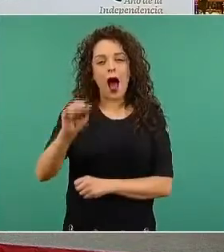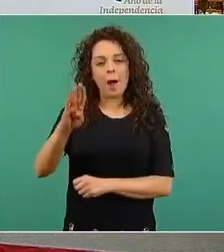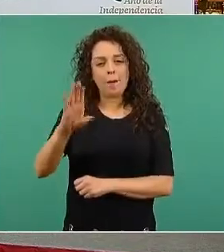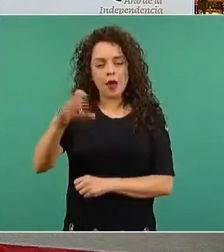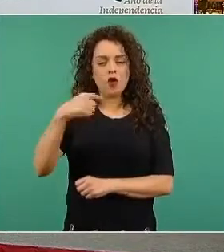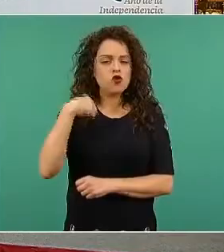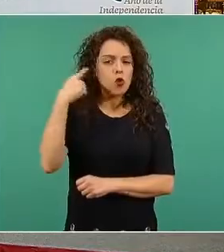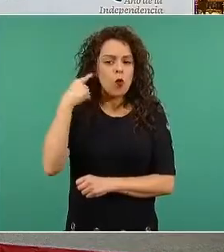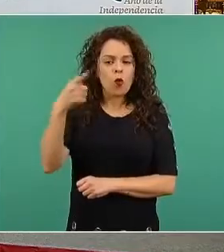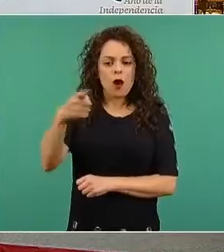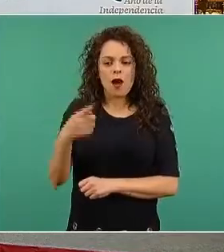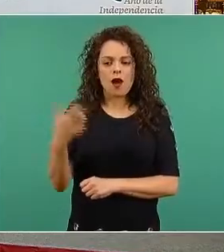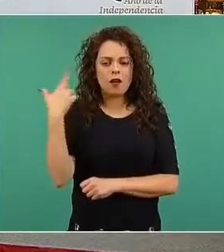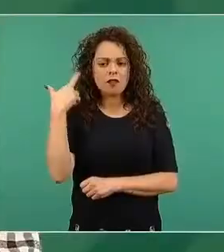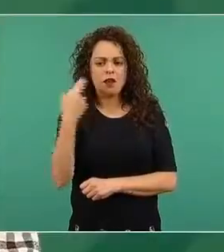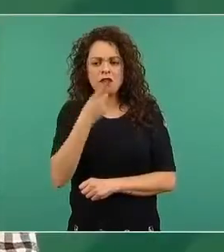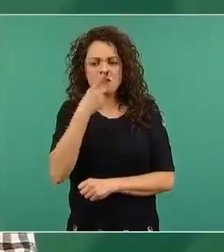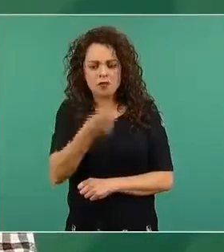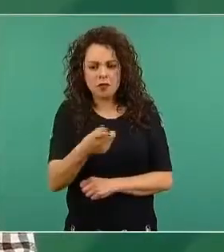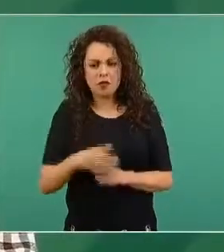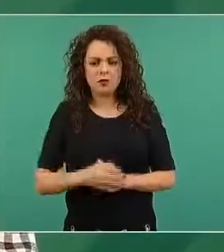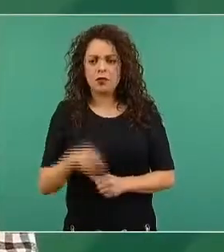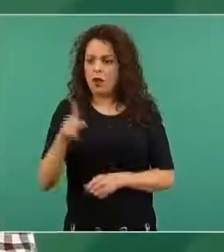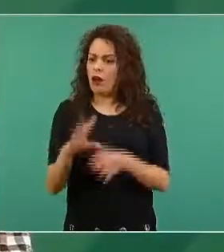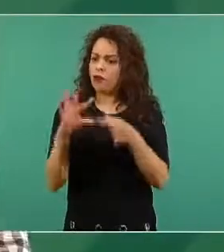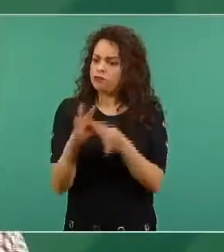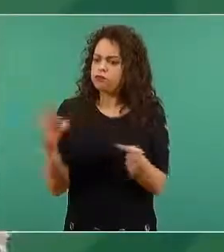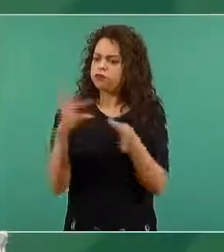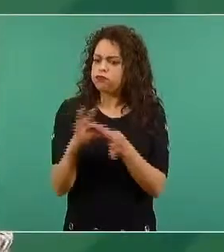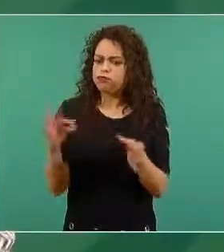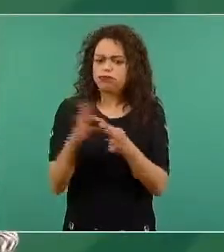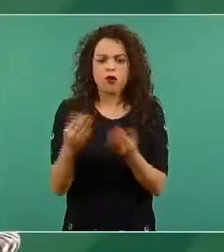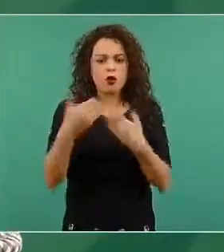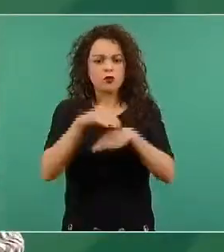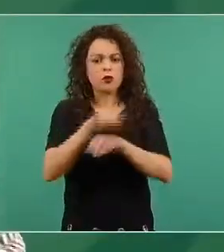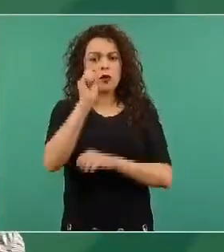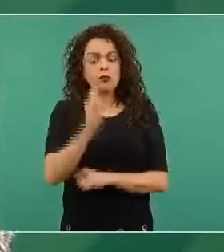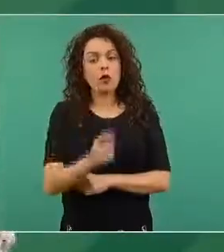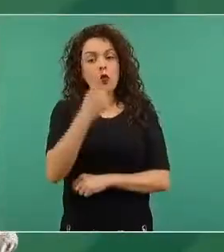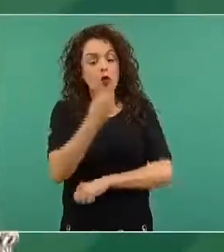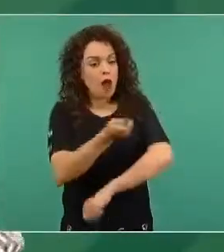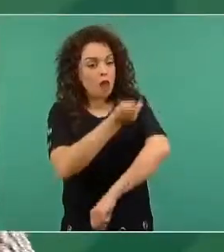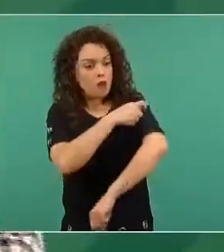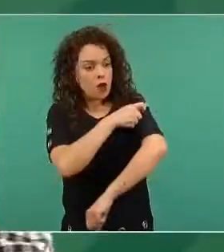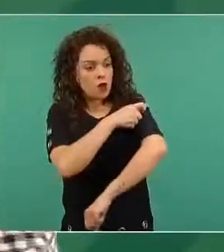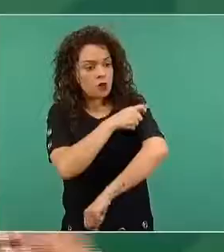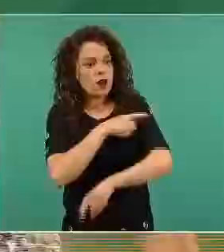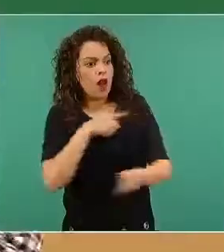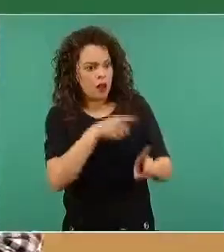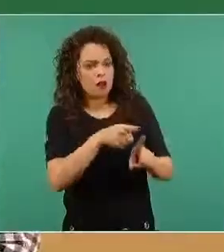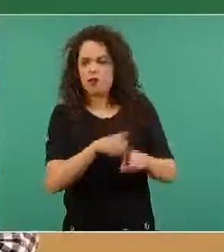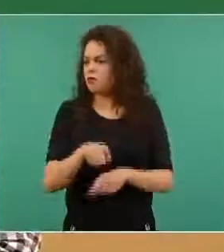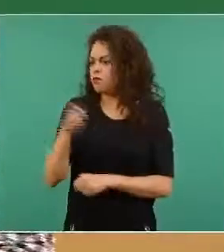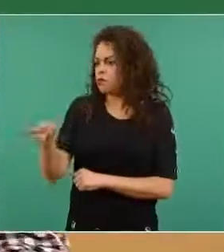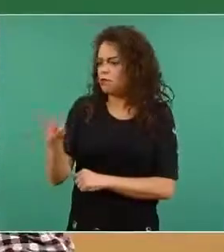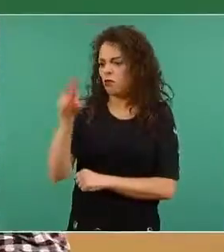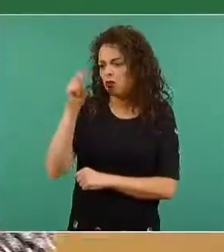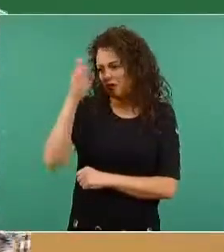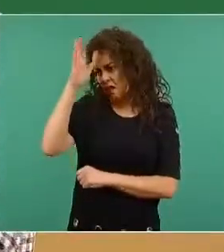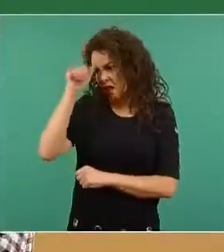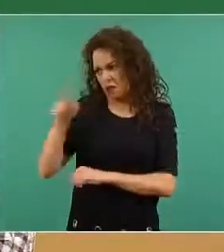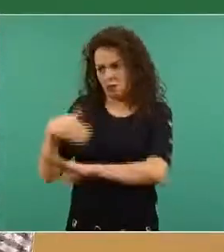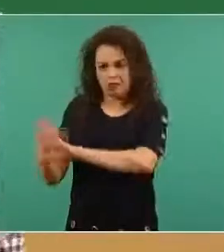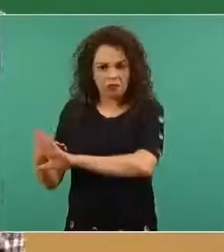que este colega hablaba con bastante vehemencia respecto a unas vacunas y hablaba en contra y hablaba en favor de otras